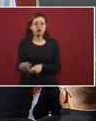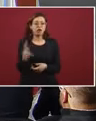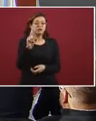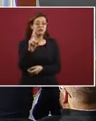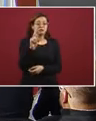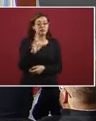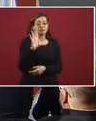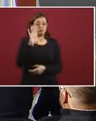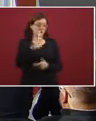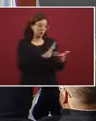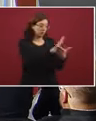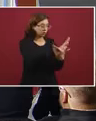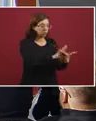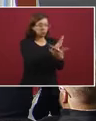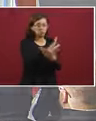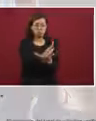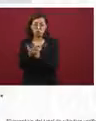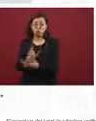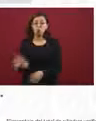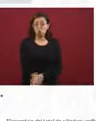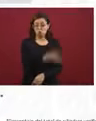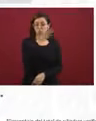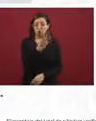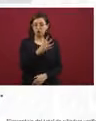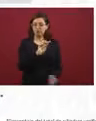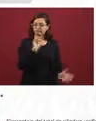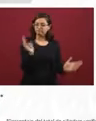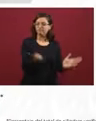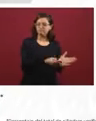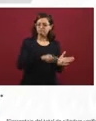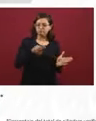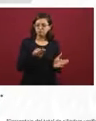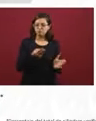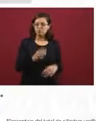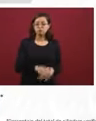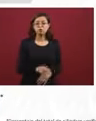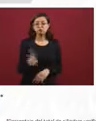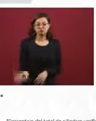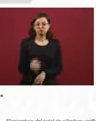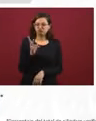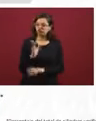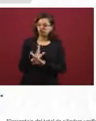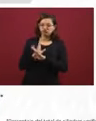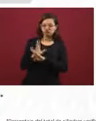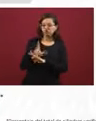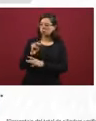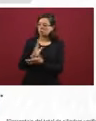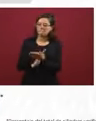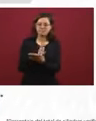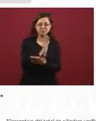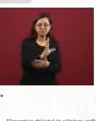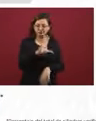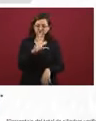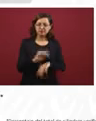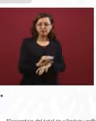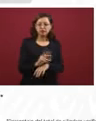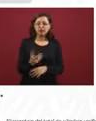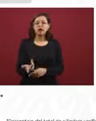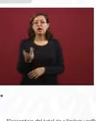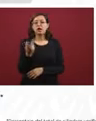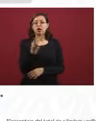35 verificaciones, 4 resultaron con infracción, 2 se negaron a ser verificados. De